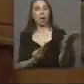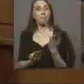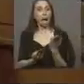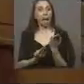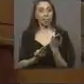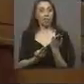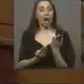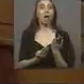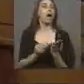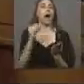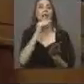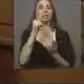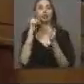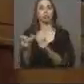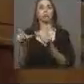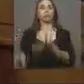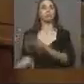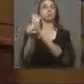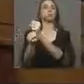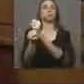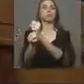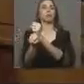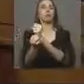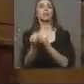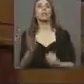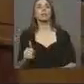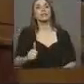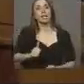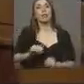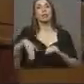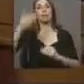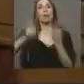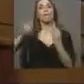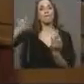que hacer efectiva eso y en consecuencia hay que hacer efectivo. Segundo,